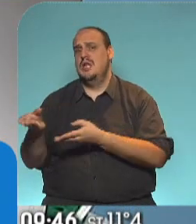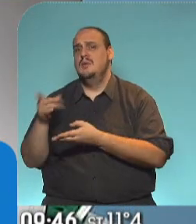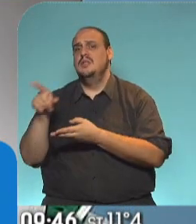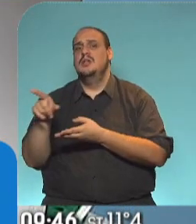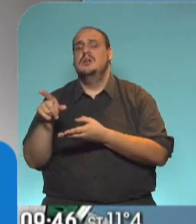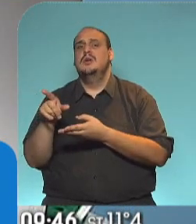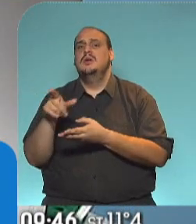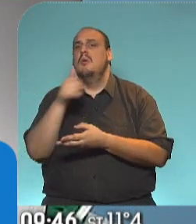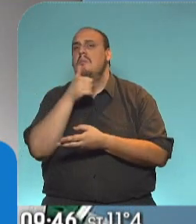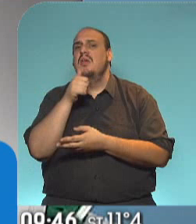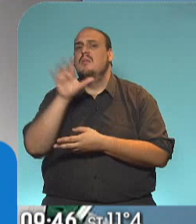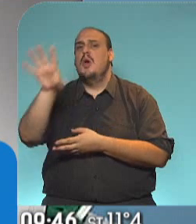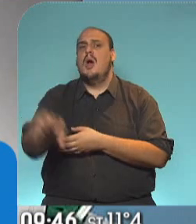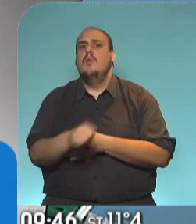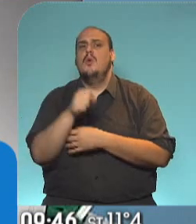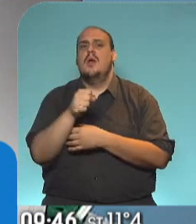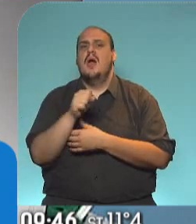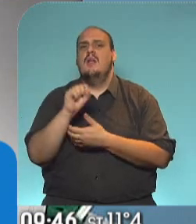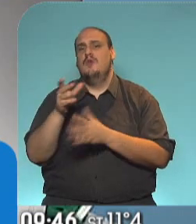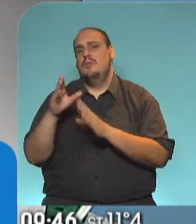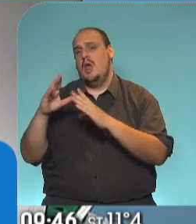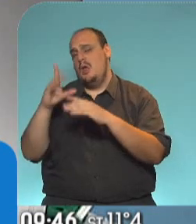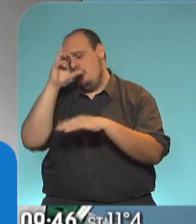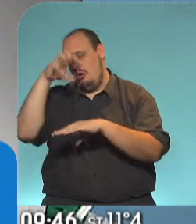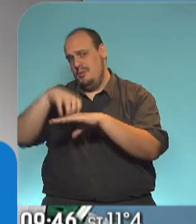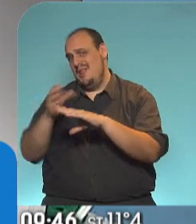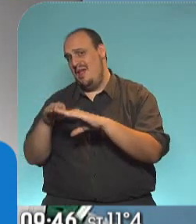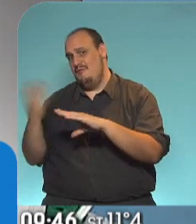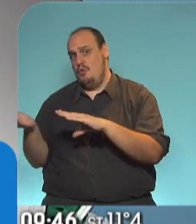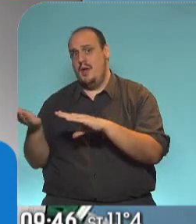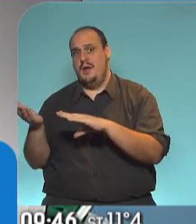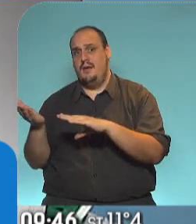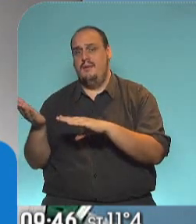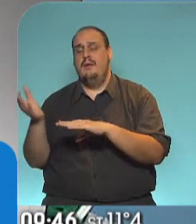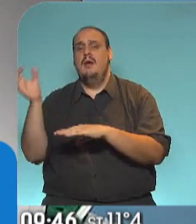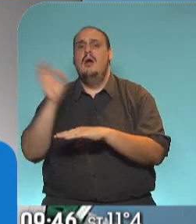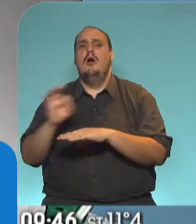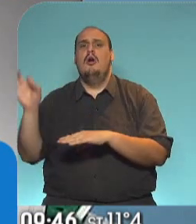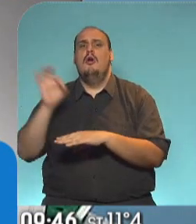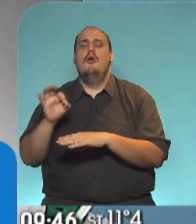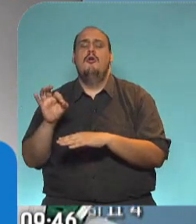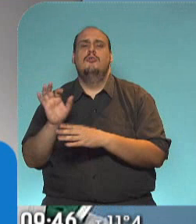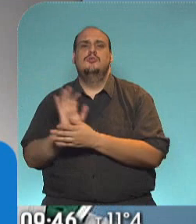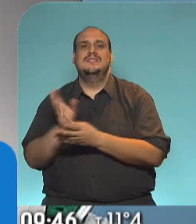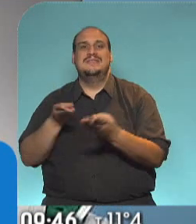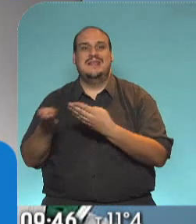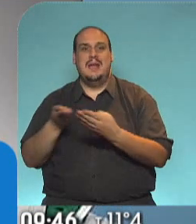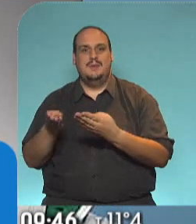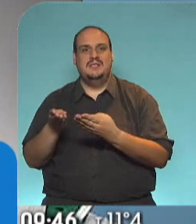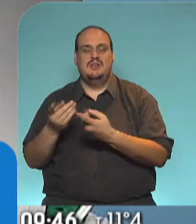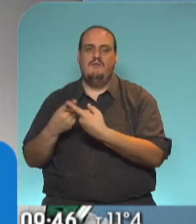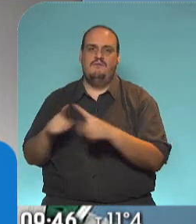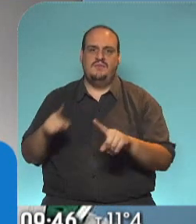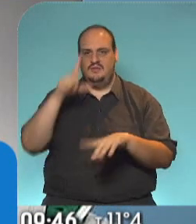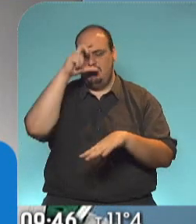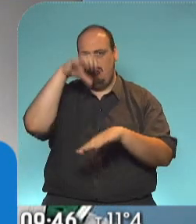para retirar la medicación por afuera del hospital o por servicios que estén alejados de los servicios donde